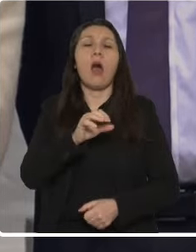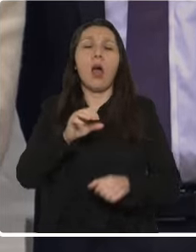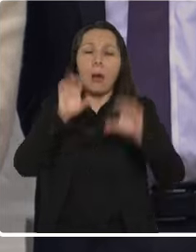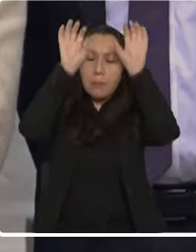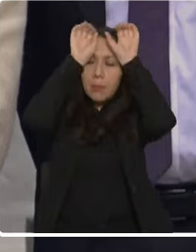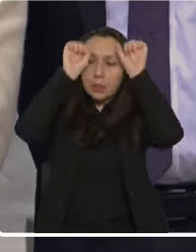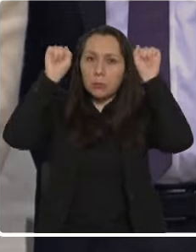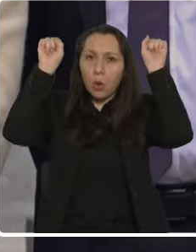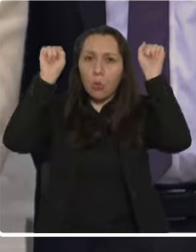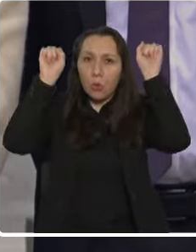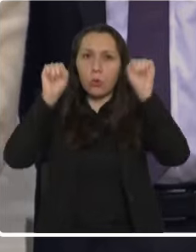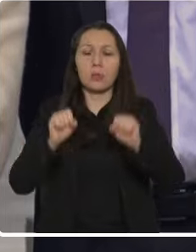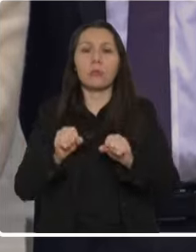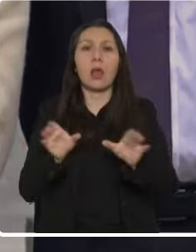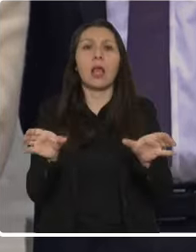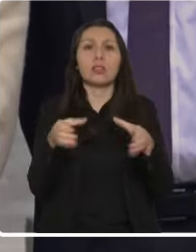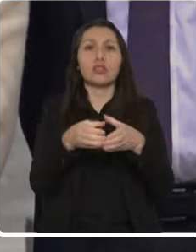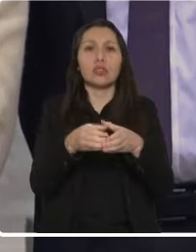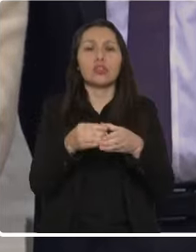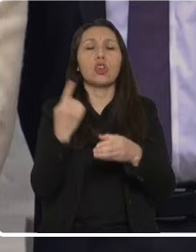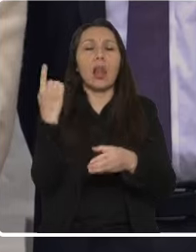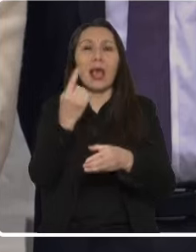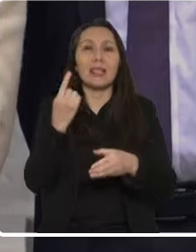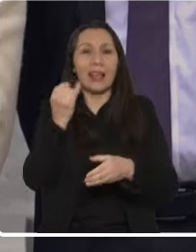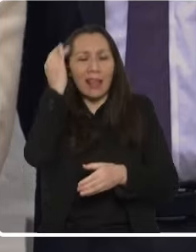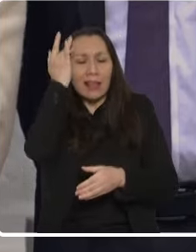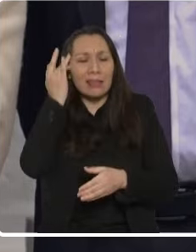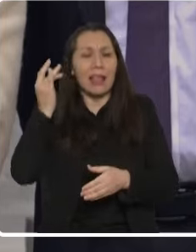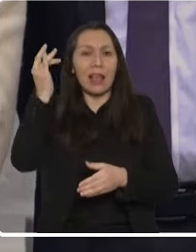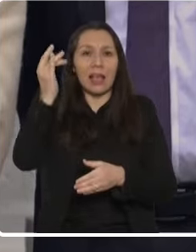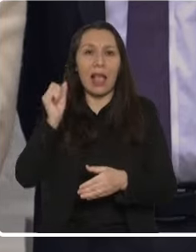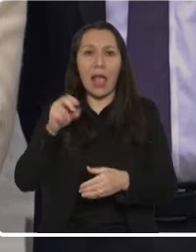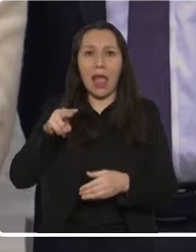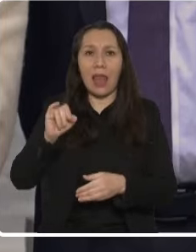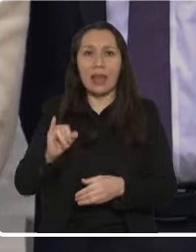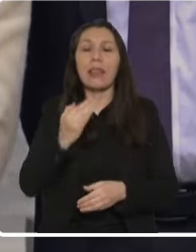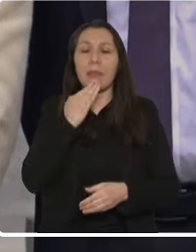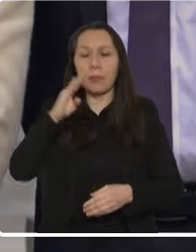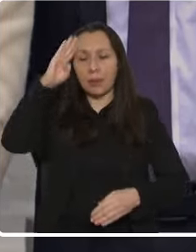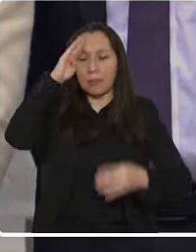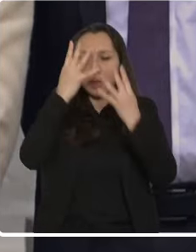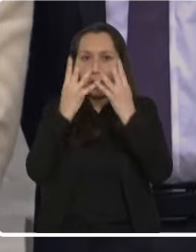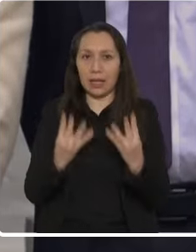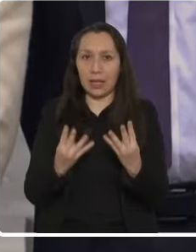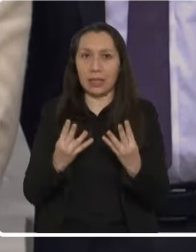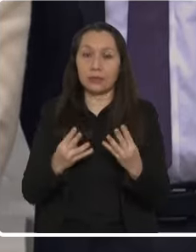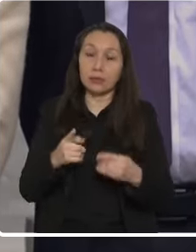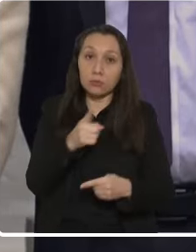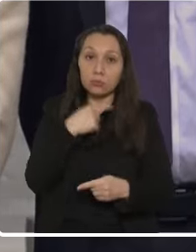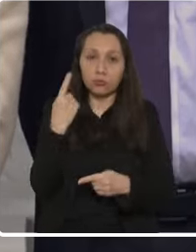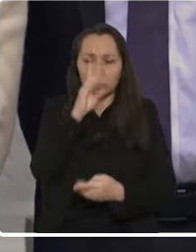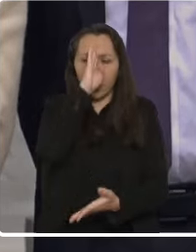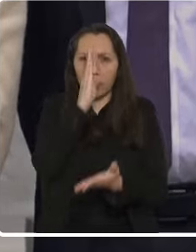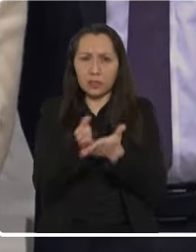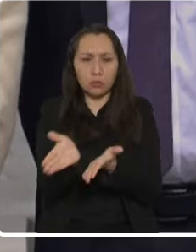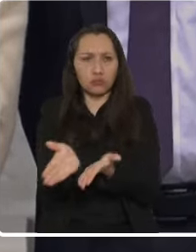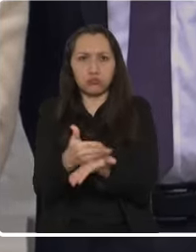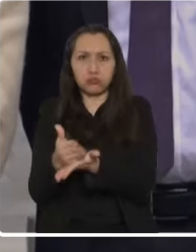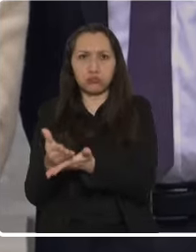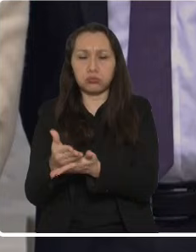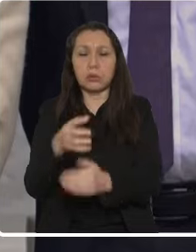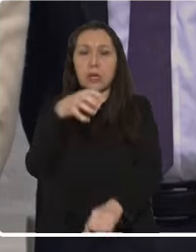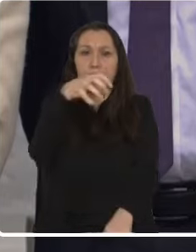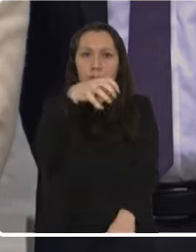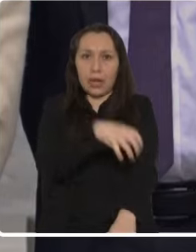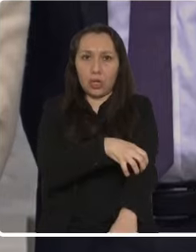Público, la Asociación Nacional de Inteligencia, ANI, y Gendarmería. Será un espacio para la toma de decisiones a nivel